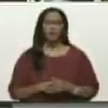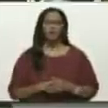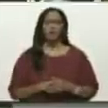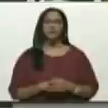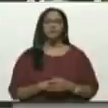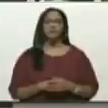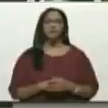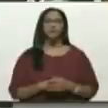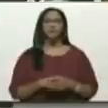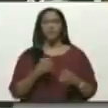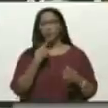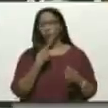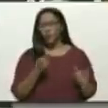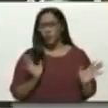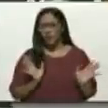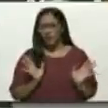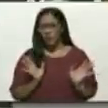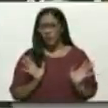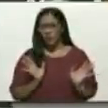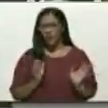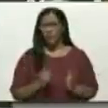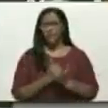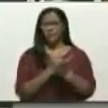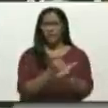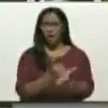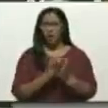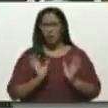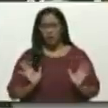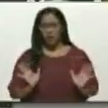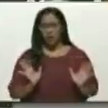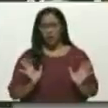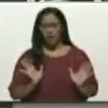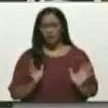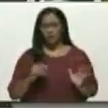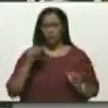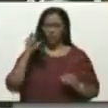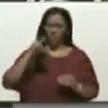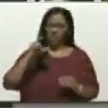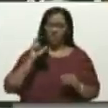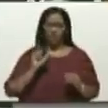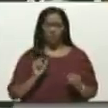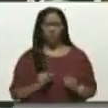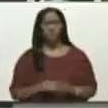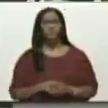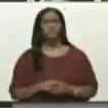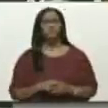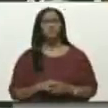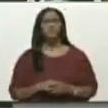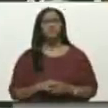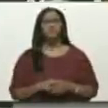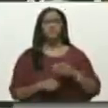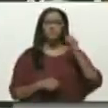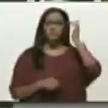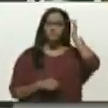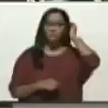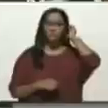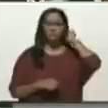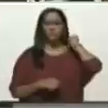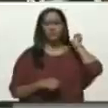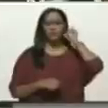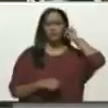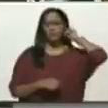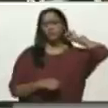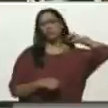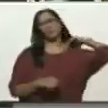comienzan a, no digo a colaborar, no digo a colaborar. Y vienen toda la trama, ¿no? Mundial,